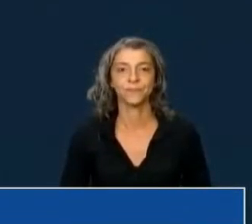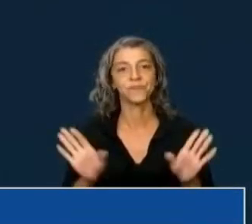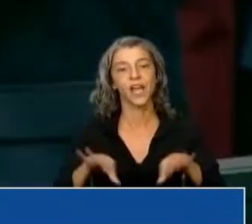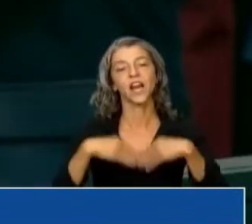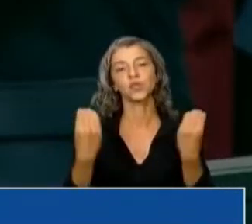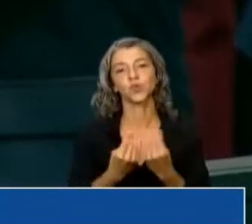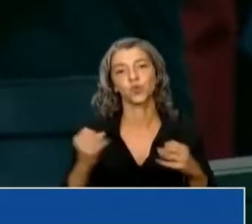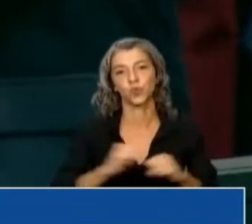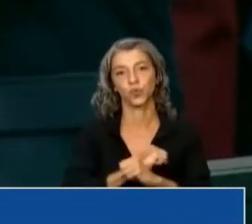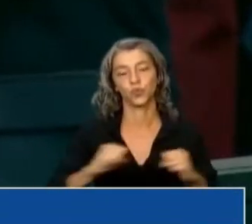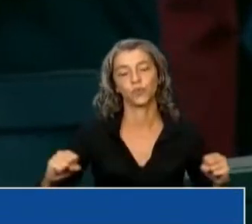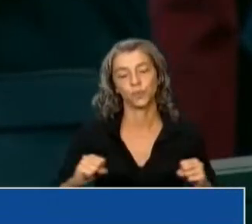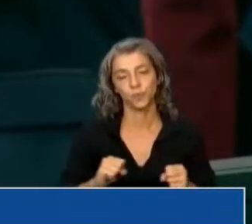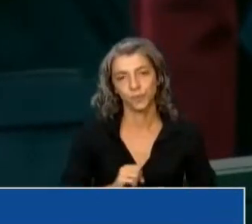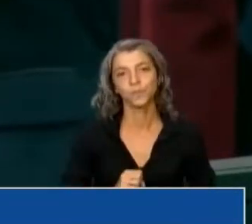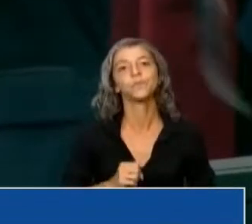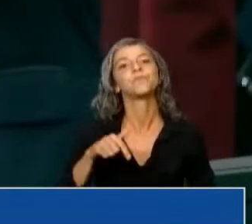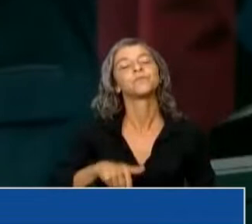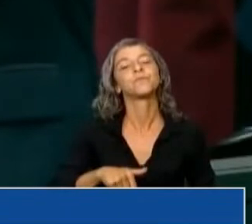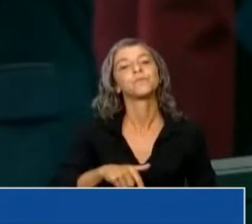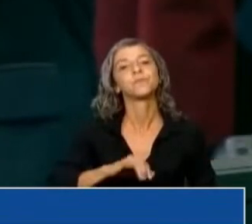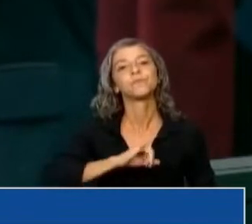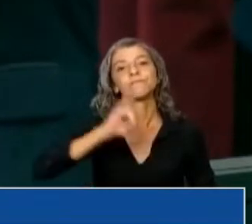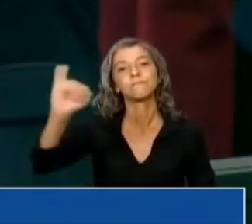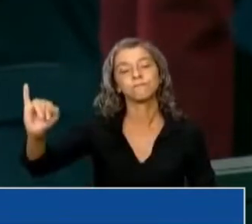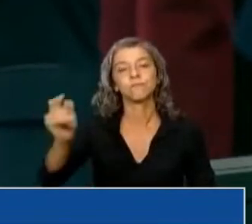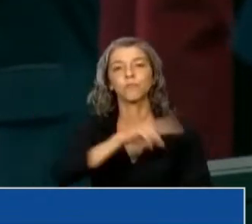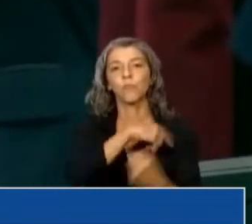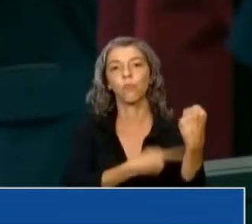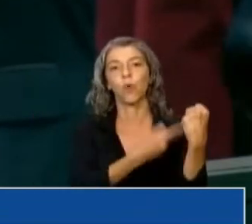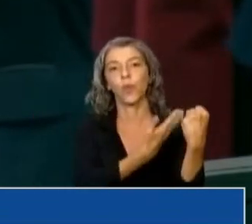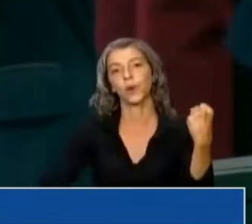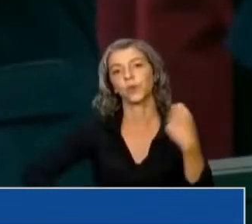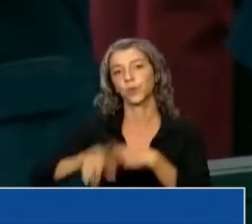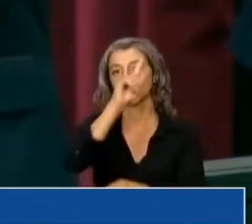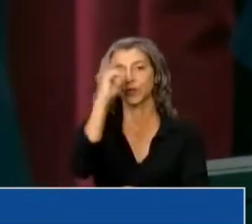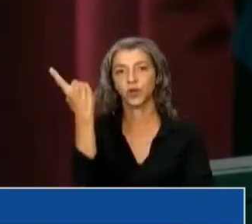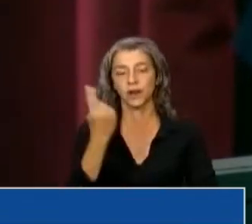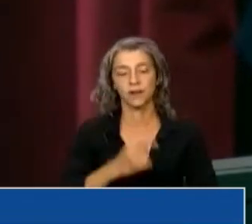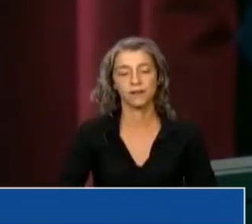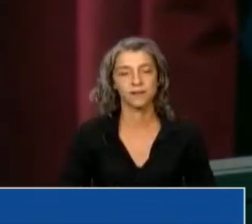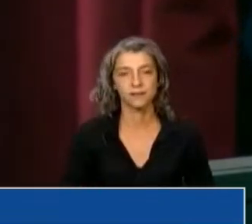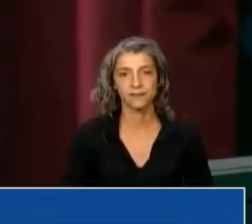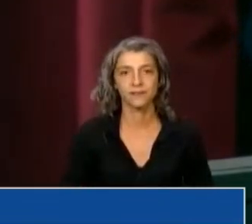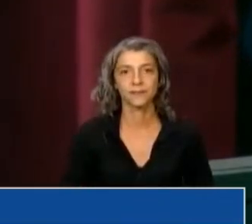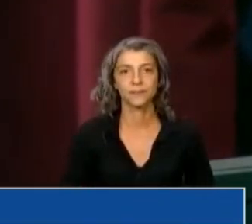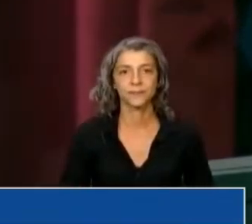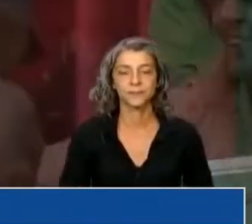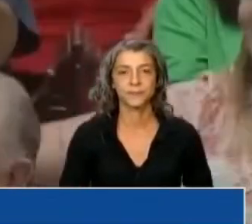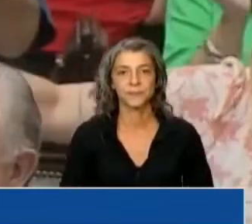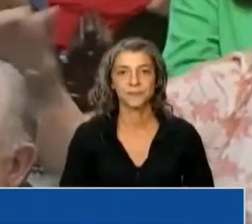Resulta afirmativa, se comunicará al Poder Ejecutivo Nacional.